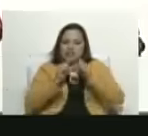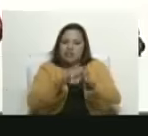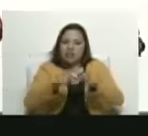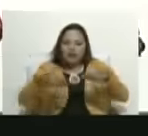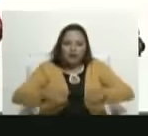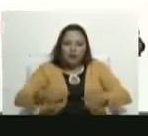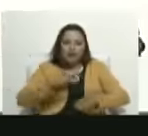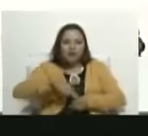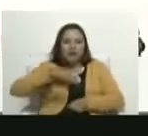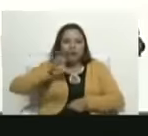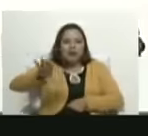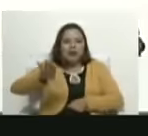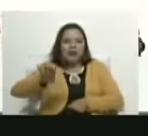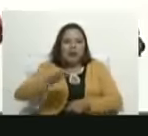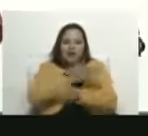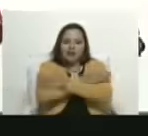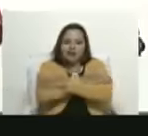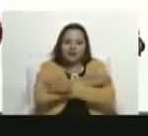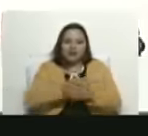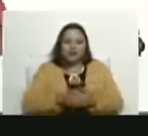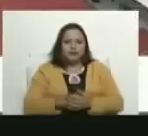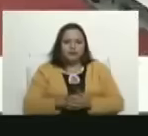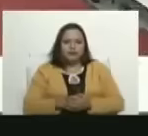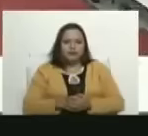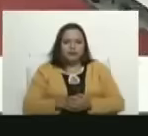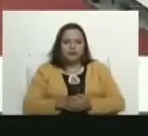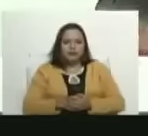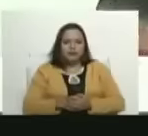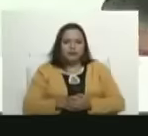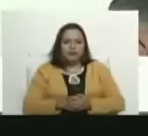por nuestra patria. Un gran abrazo.